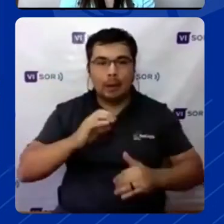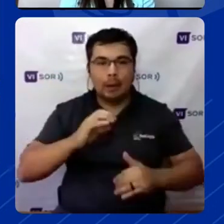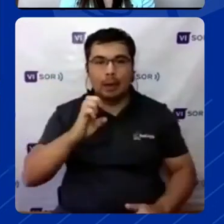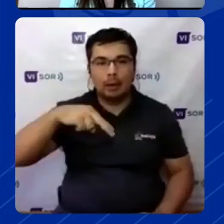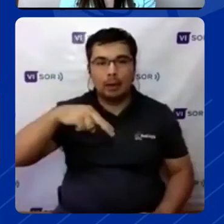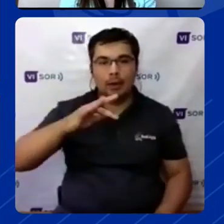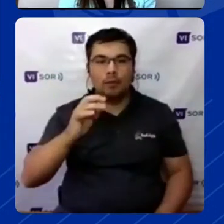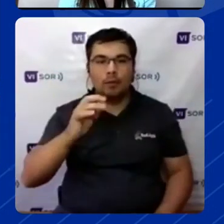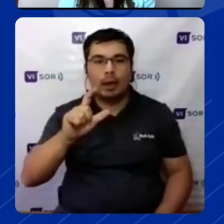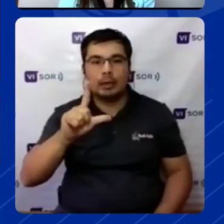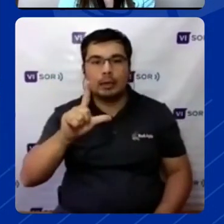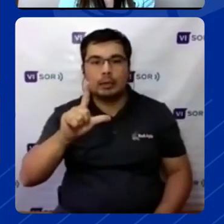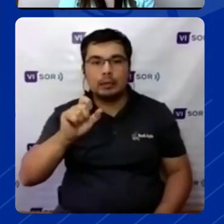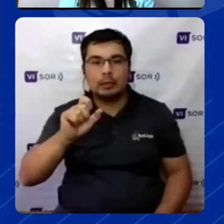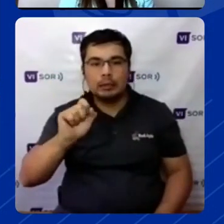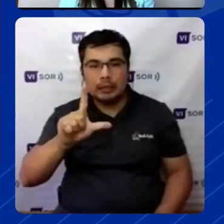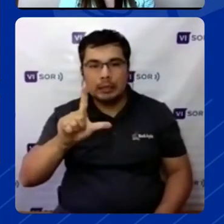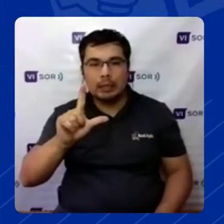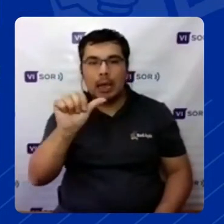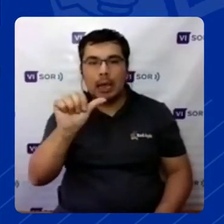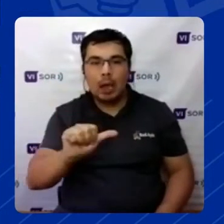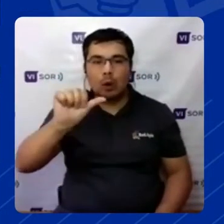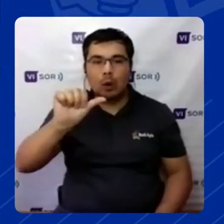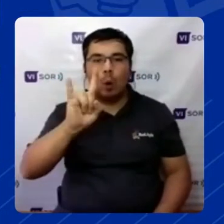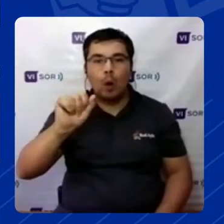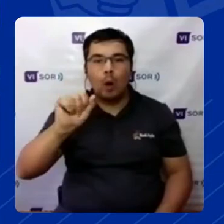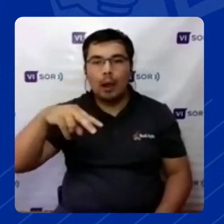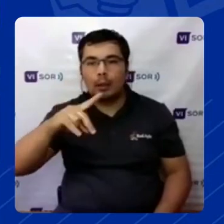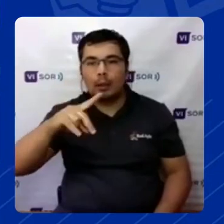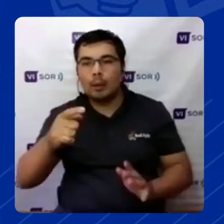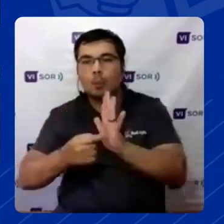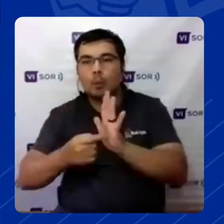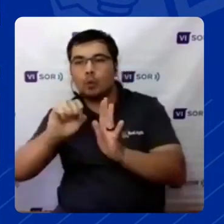enfacil@uandes.cl. Muchas gracias.